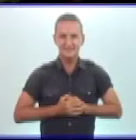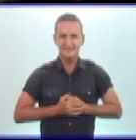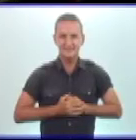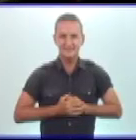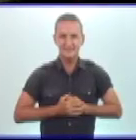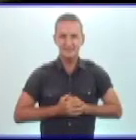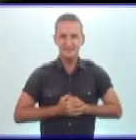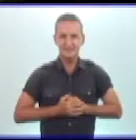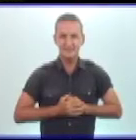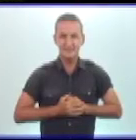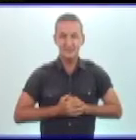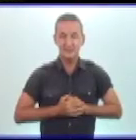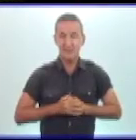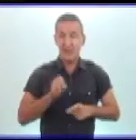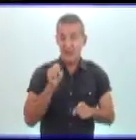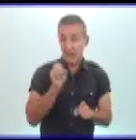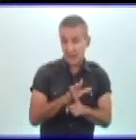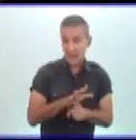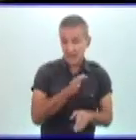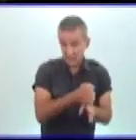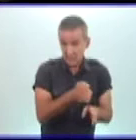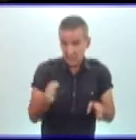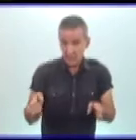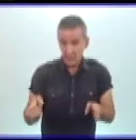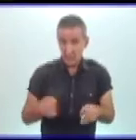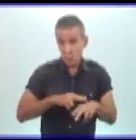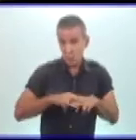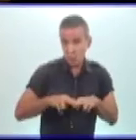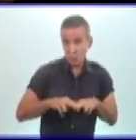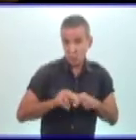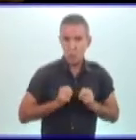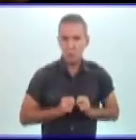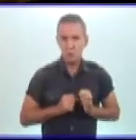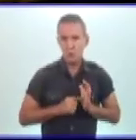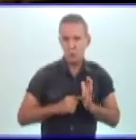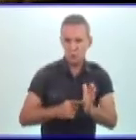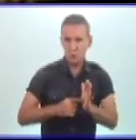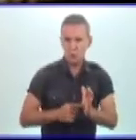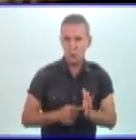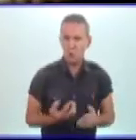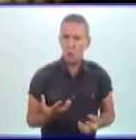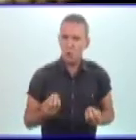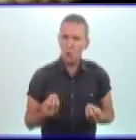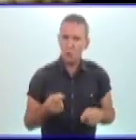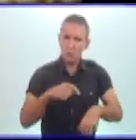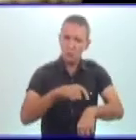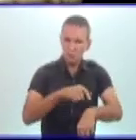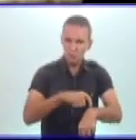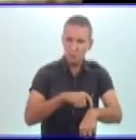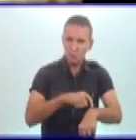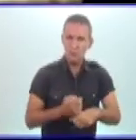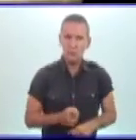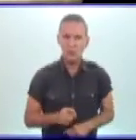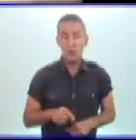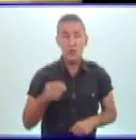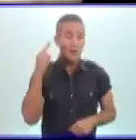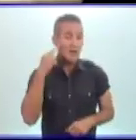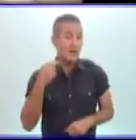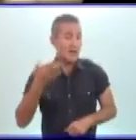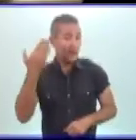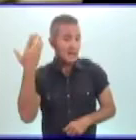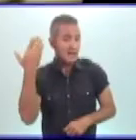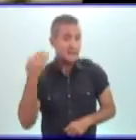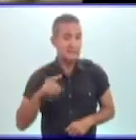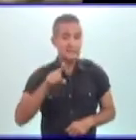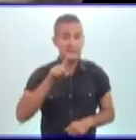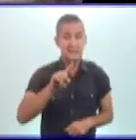Para detonar el inicio de esta época, los historiadores han propuesto diversos momentos. Unos en el siglo XV, otros en el siglo